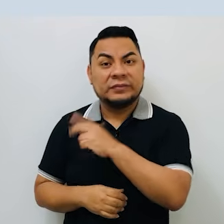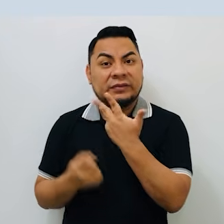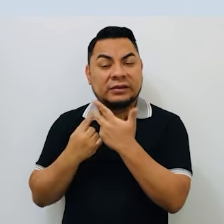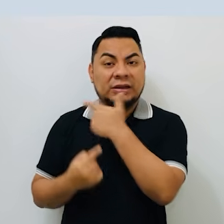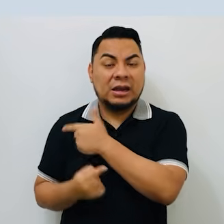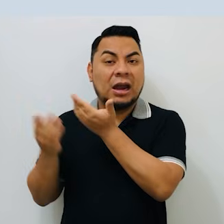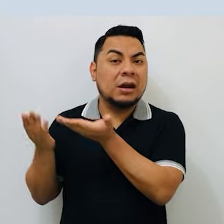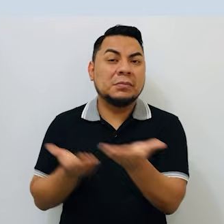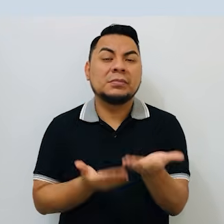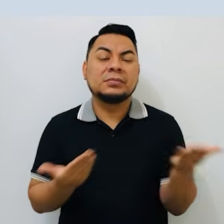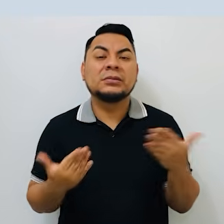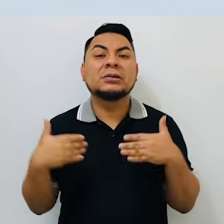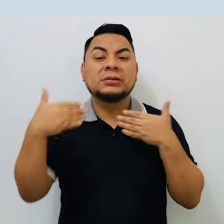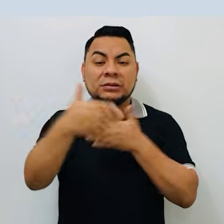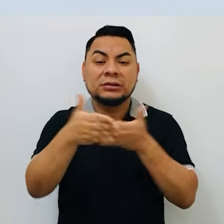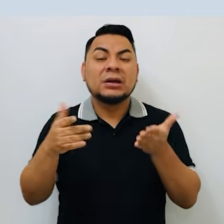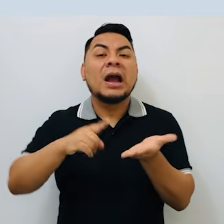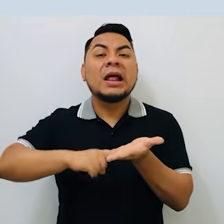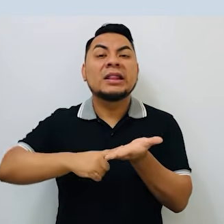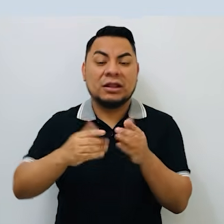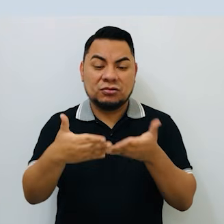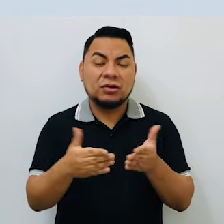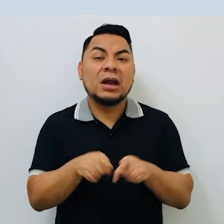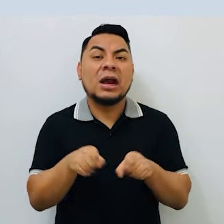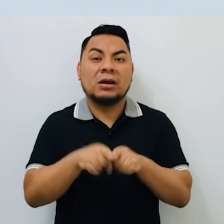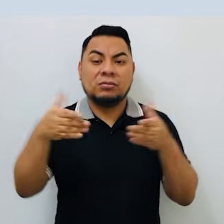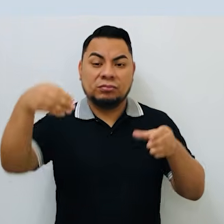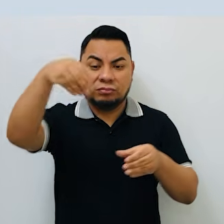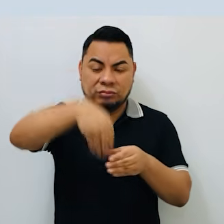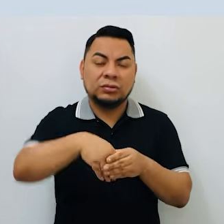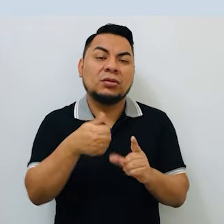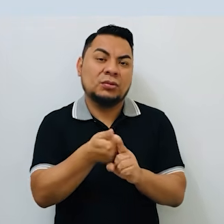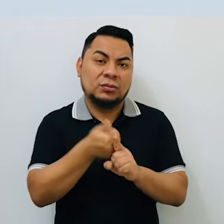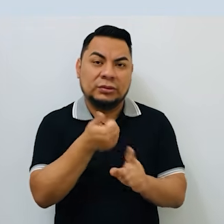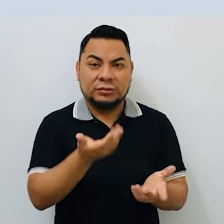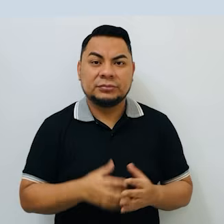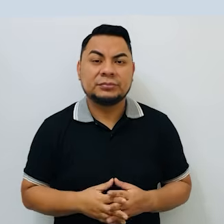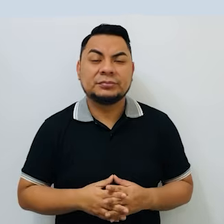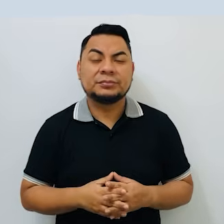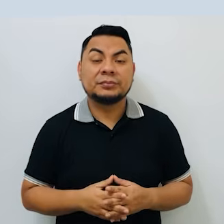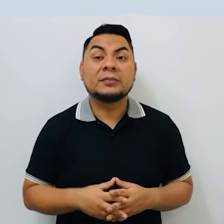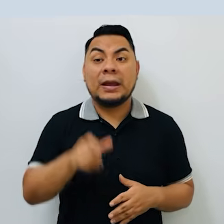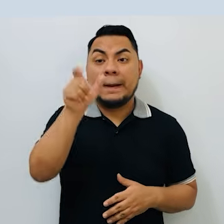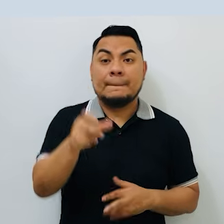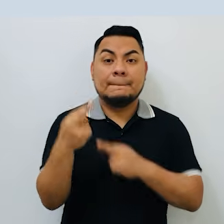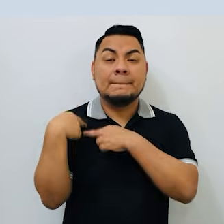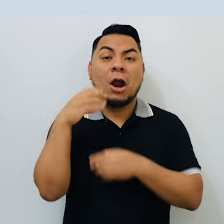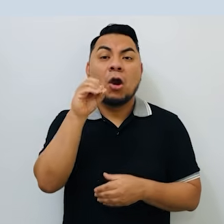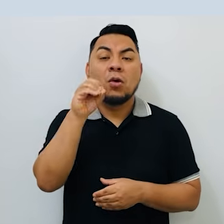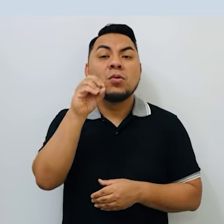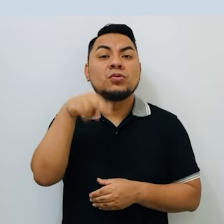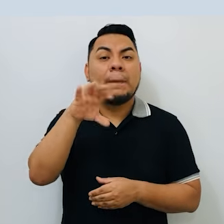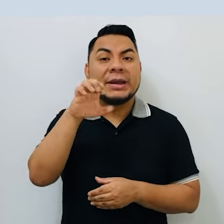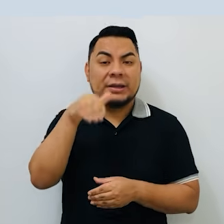La o el tercer miembro llevará la bandeja de DNI y las ánforas, según corresponda. El personal de